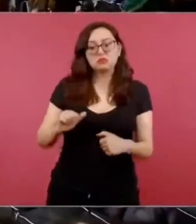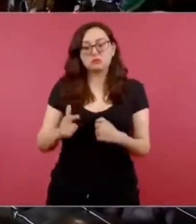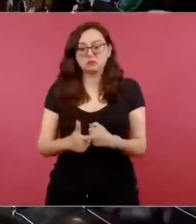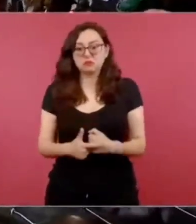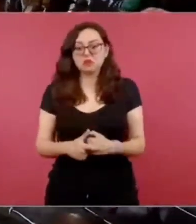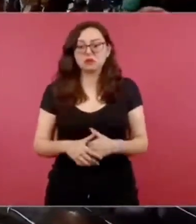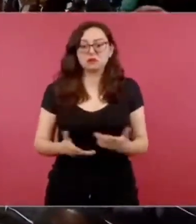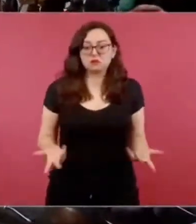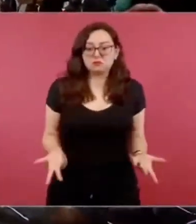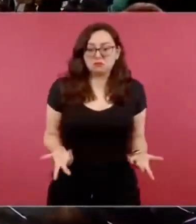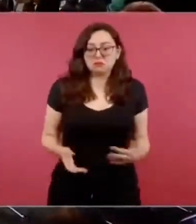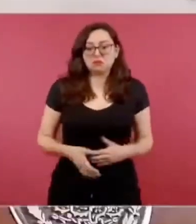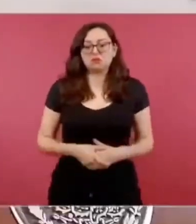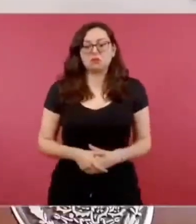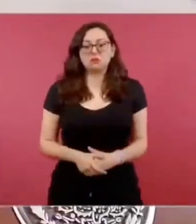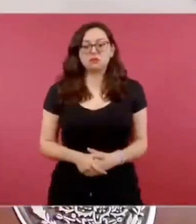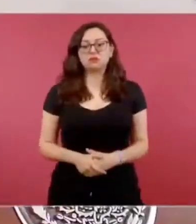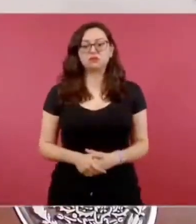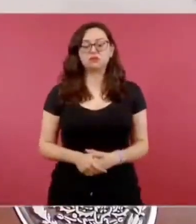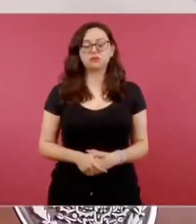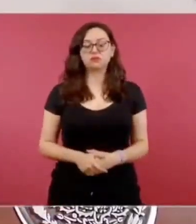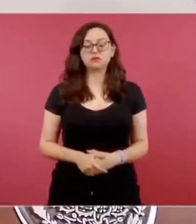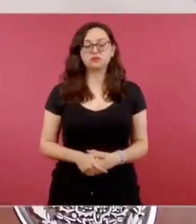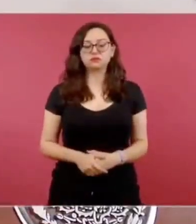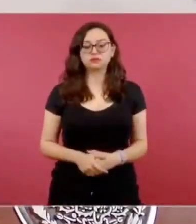un asunto